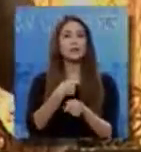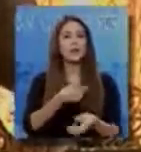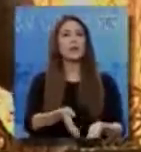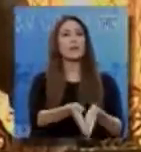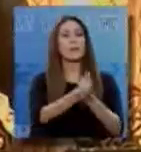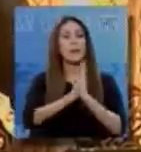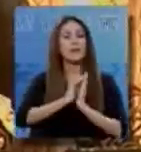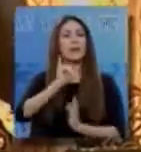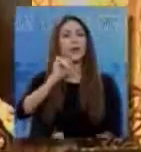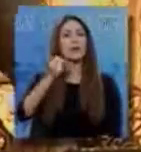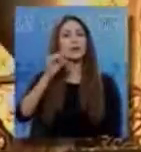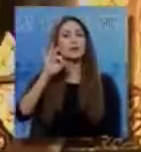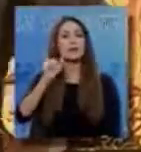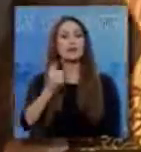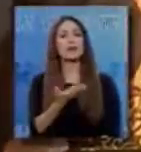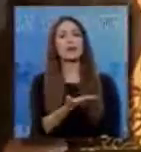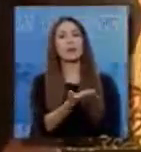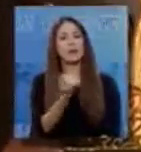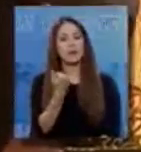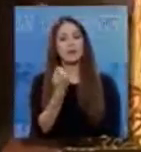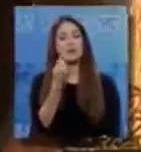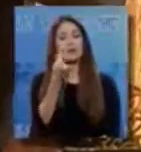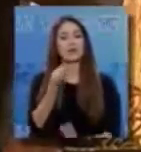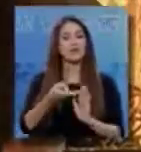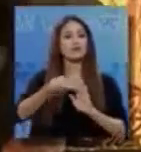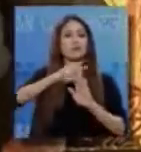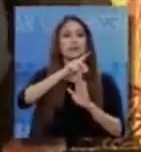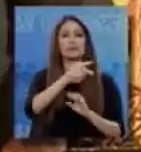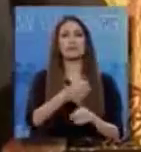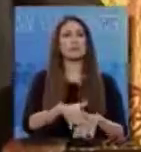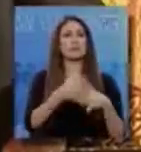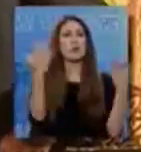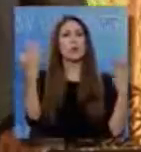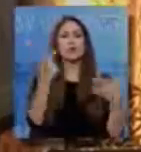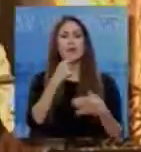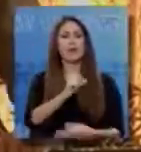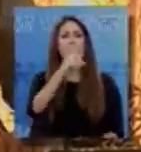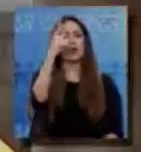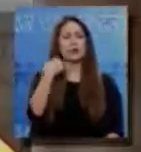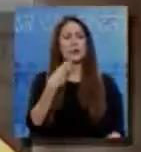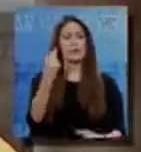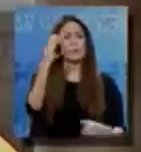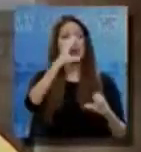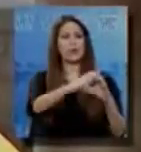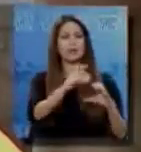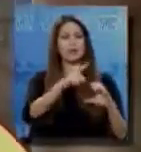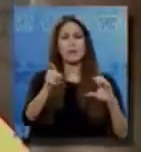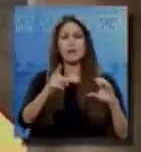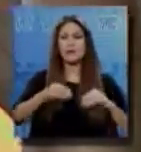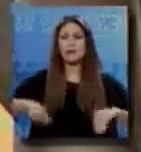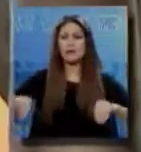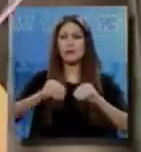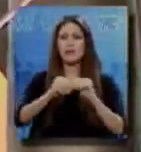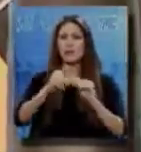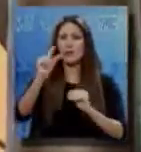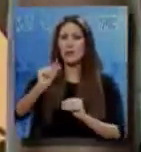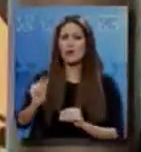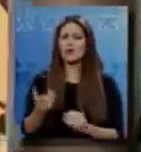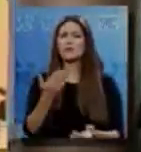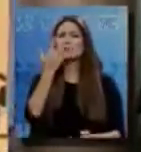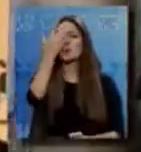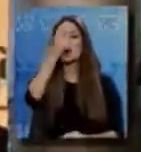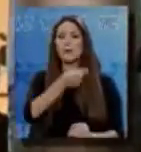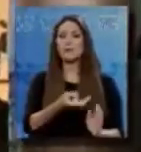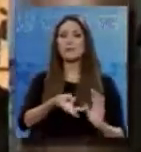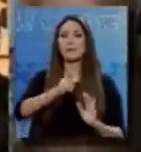ISFA que nos devuelva los valores pagados de más y no lo han querido hacer. Y señaló que el informe de Procuraduría que pide corregir